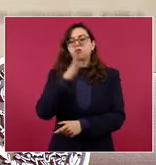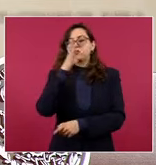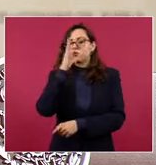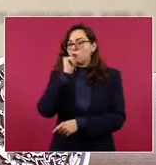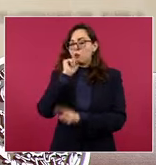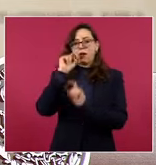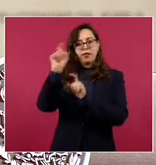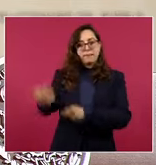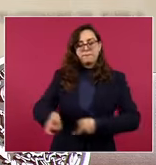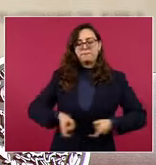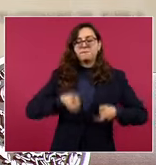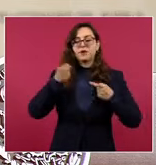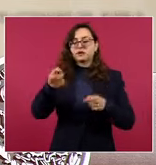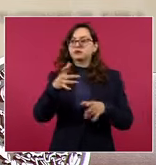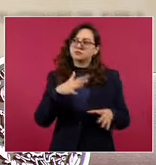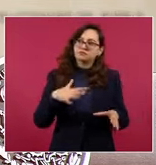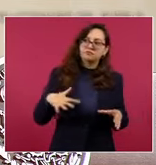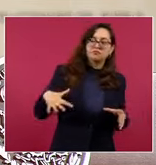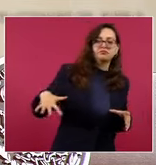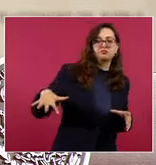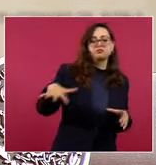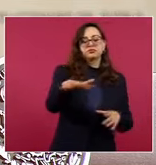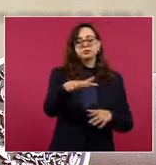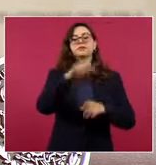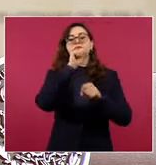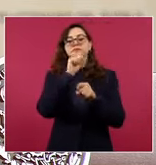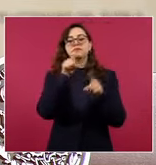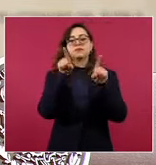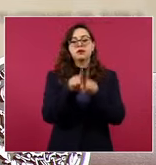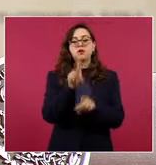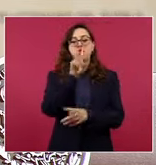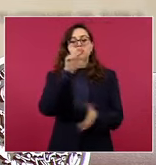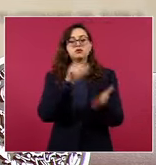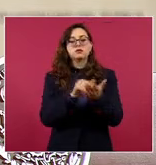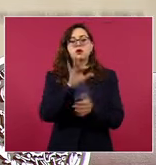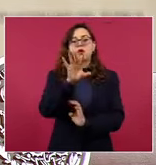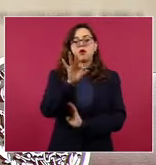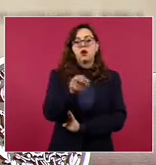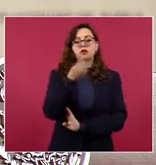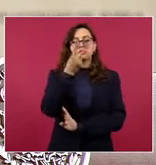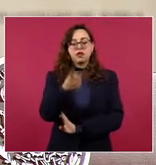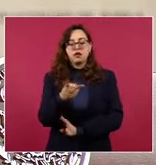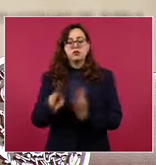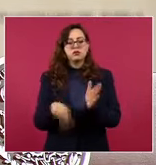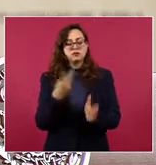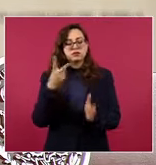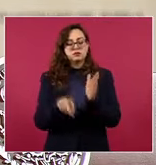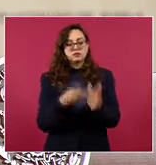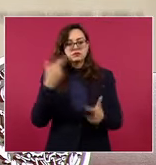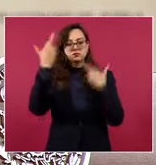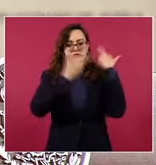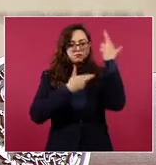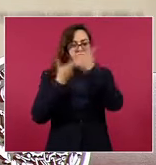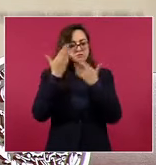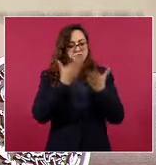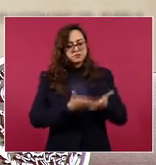mil metros de largo. Asimismo, se llevaron a cabo 2.042 inspecciones a embarcaciones o buques,